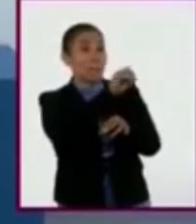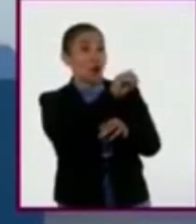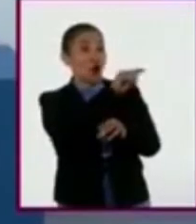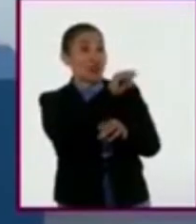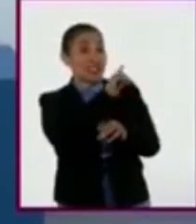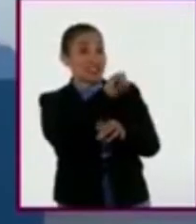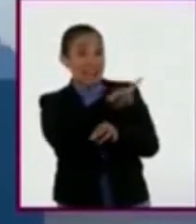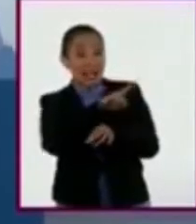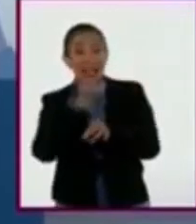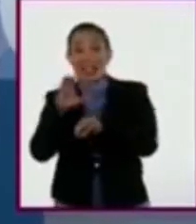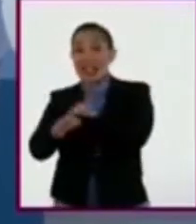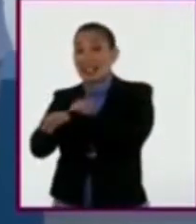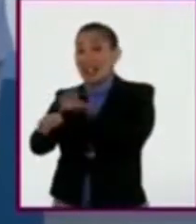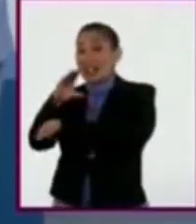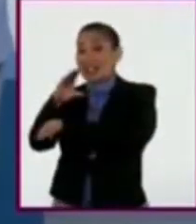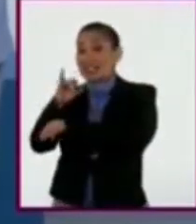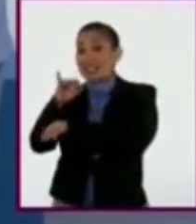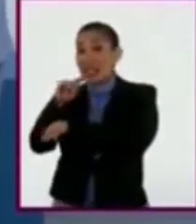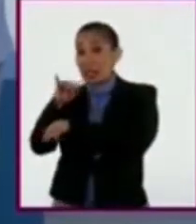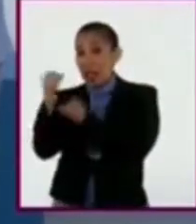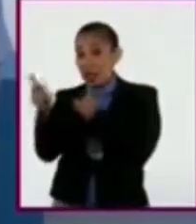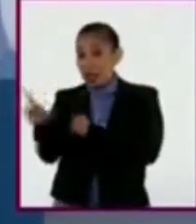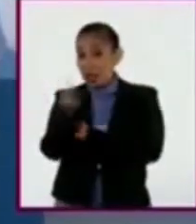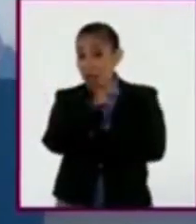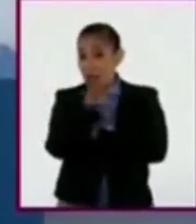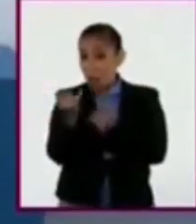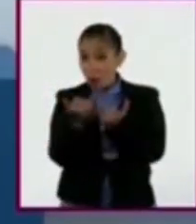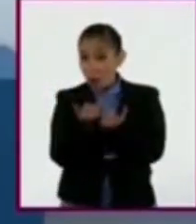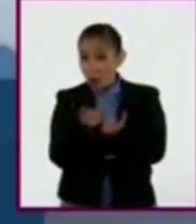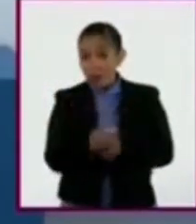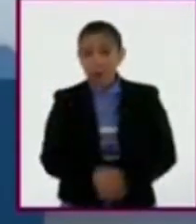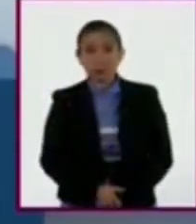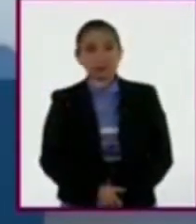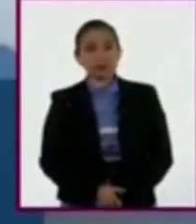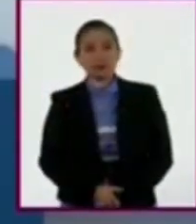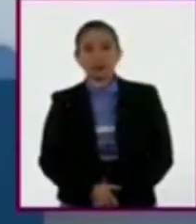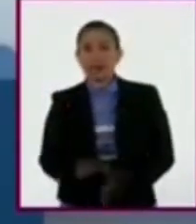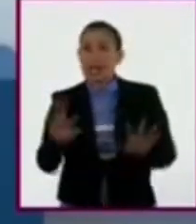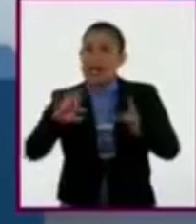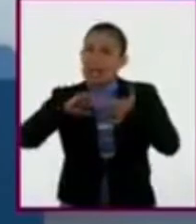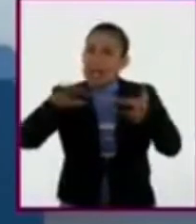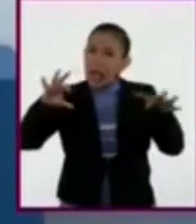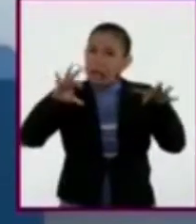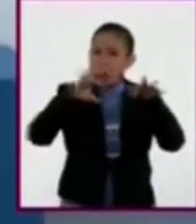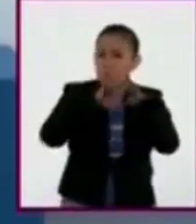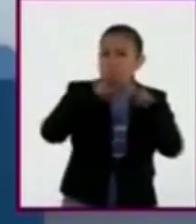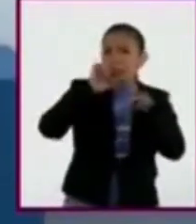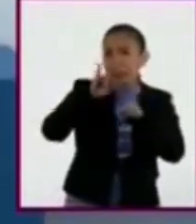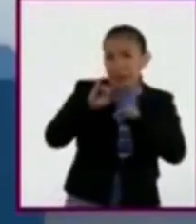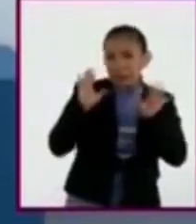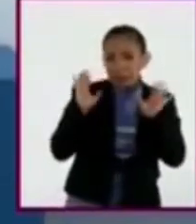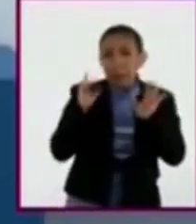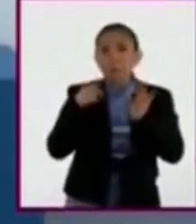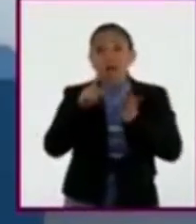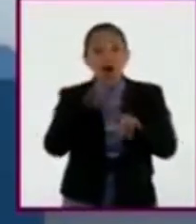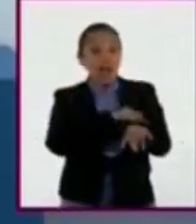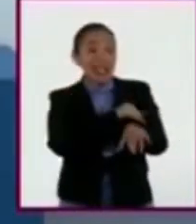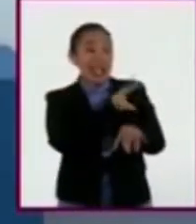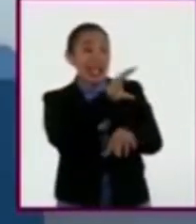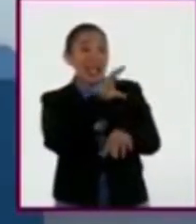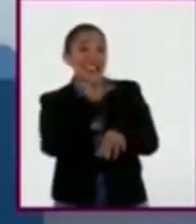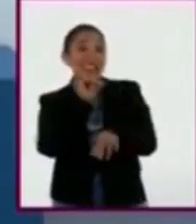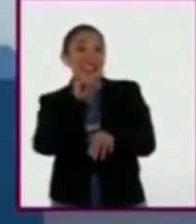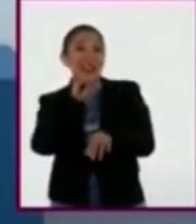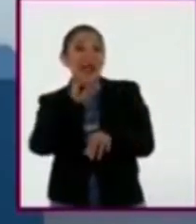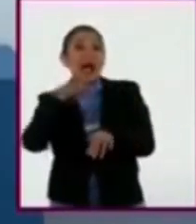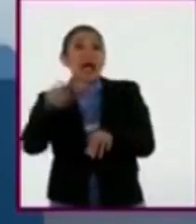y energía cinética son iguales? Tiene mucha relación una y otra. Solo que la energía cinética